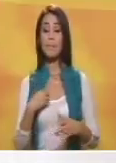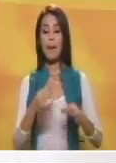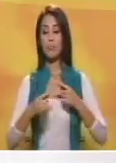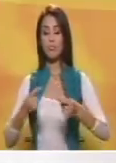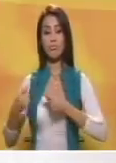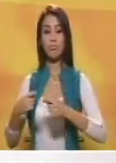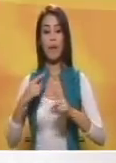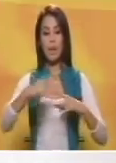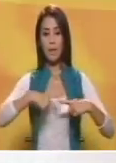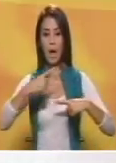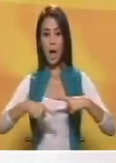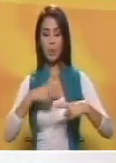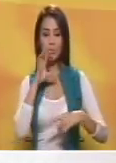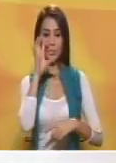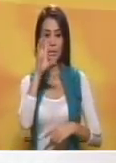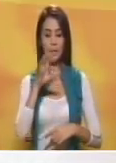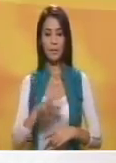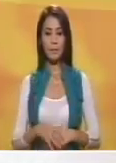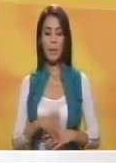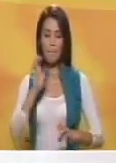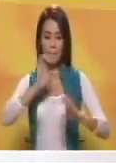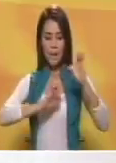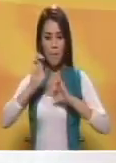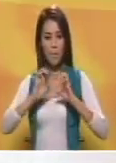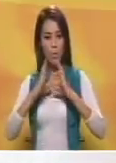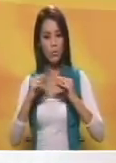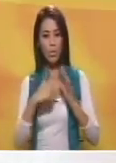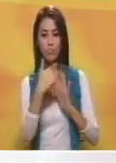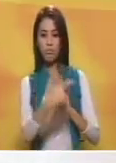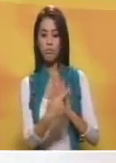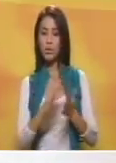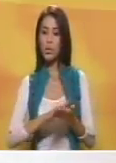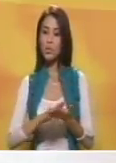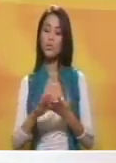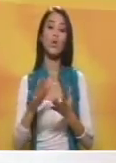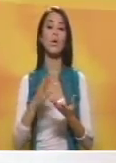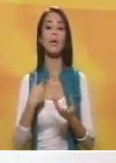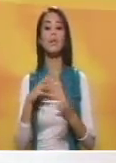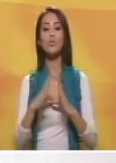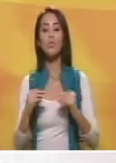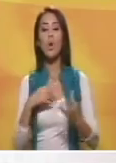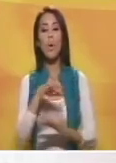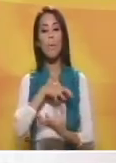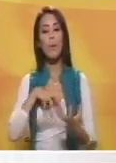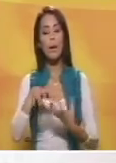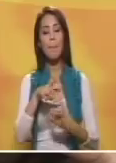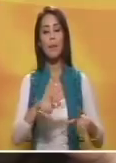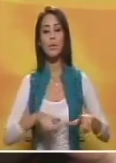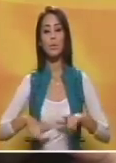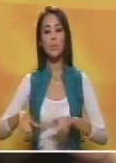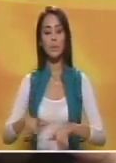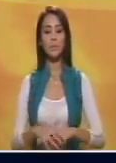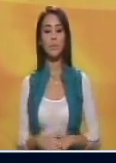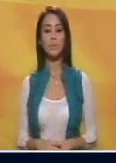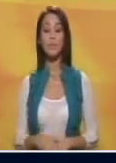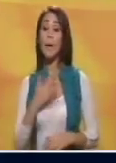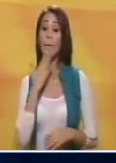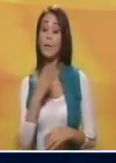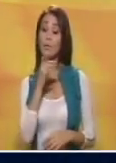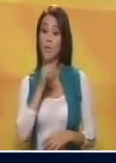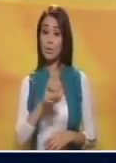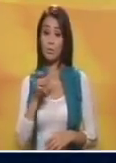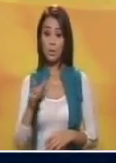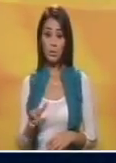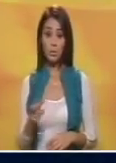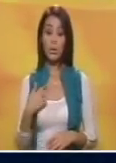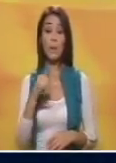de cauchos en el país para evaluar mecanismos que solventen la crisis de abastecimiento en el sector. En la reunión, Osorio pidió a los proveedores